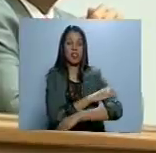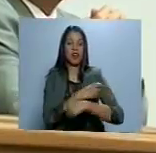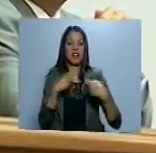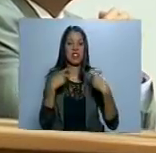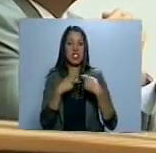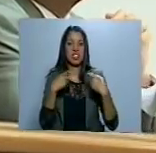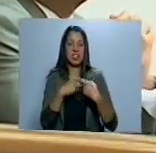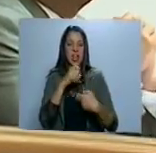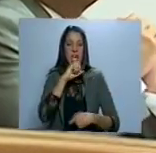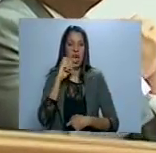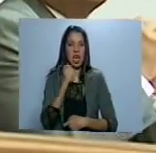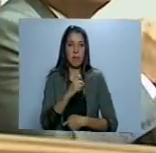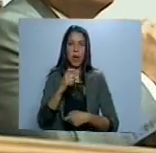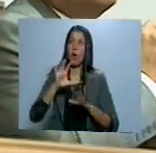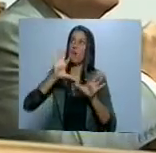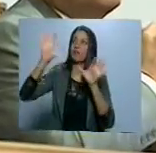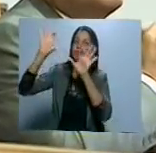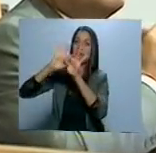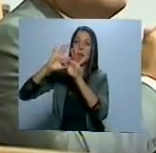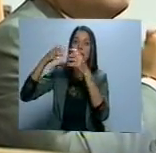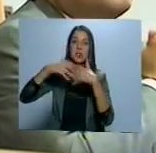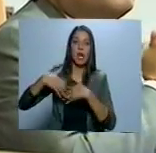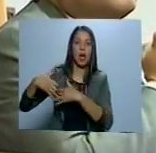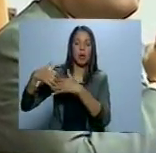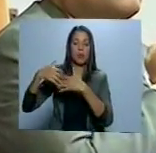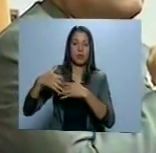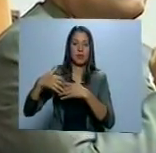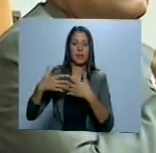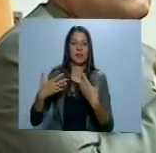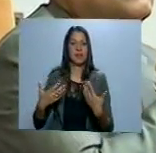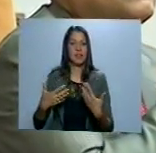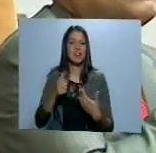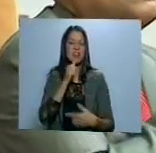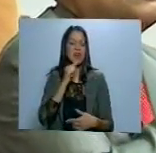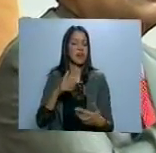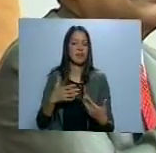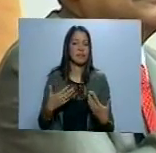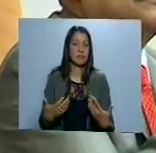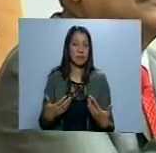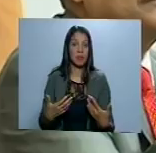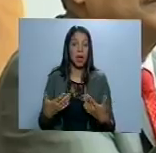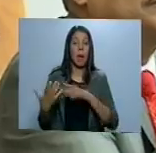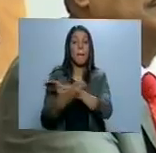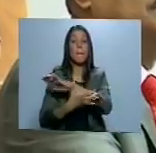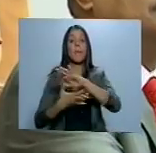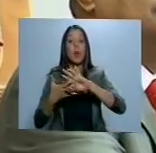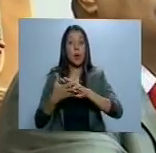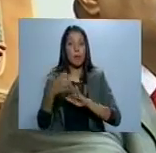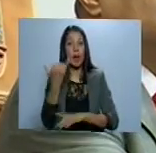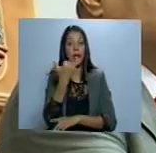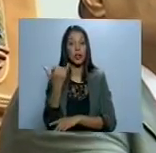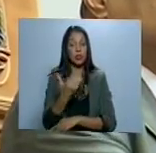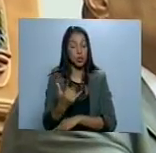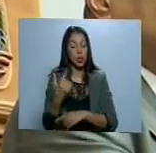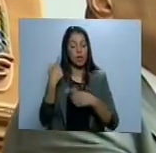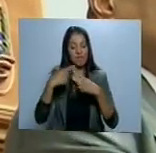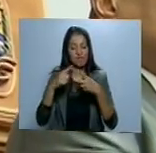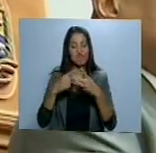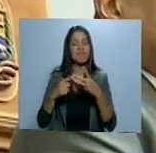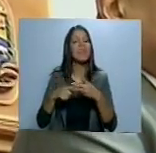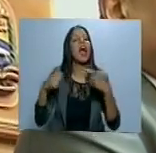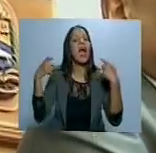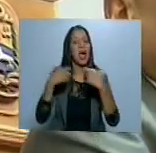se han vendido al imperio. Nuestros enemigos son los problemas que cotidianamente nos encontramos cada